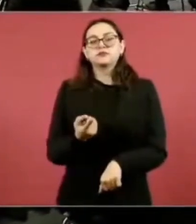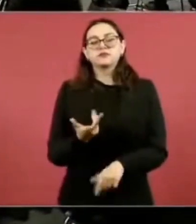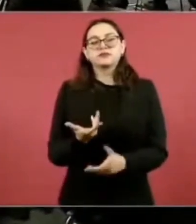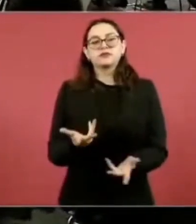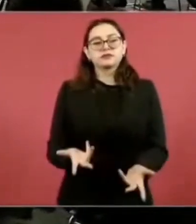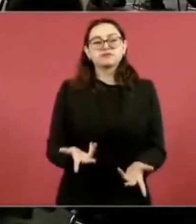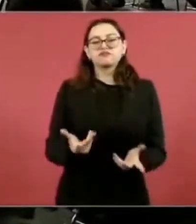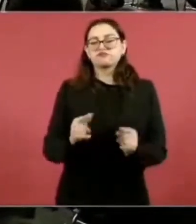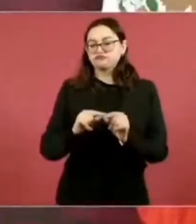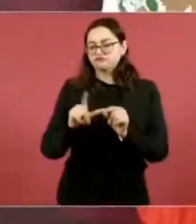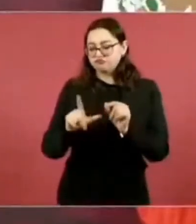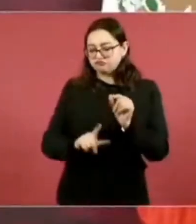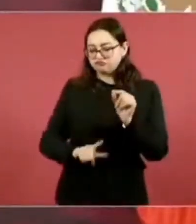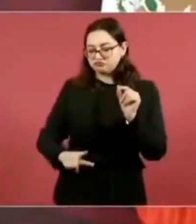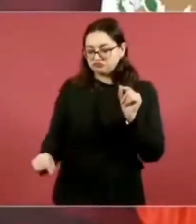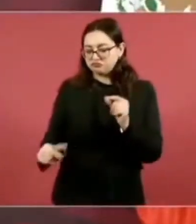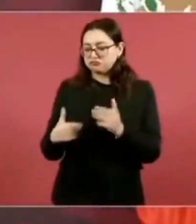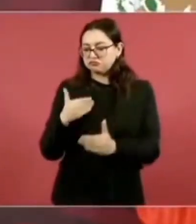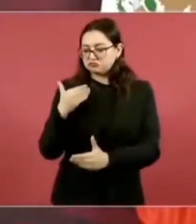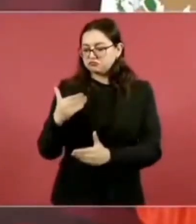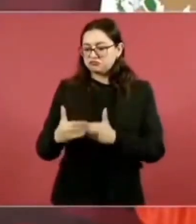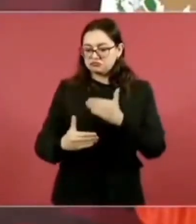el país va creciendo,